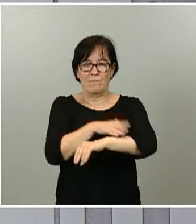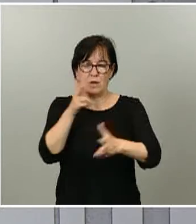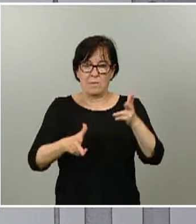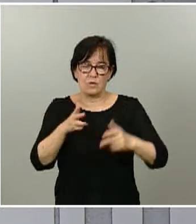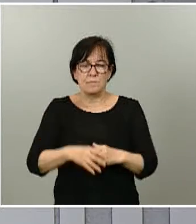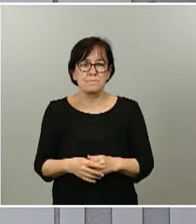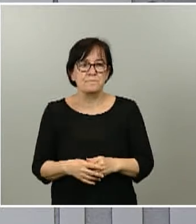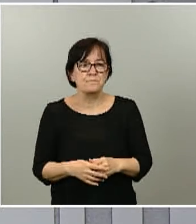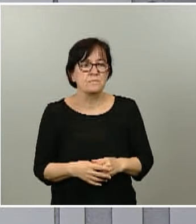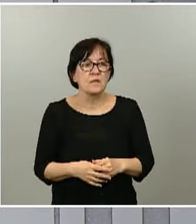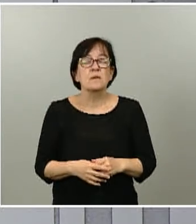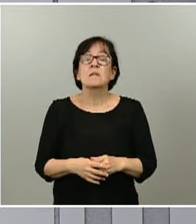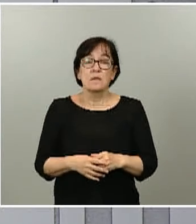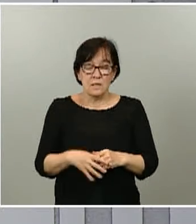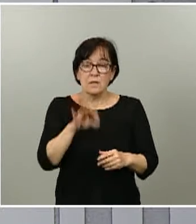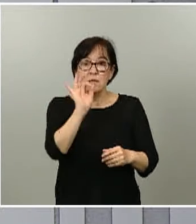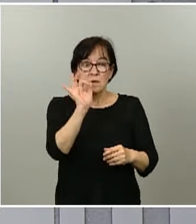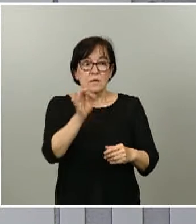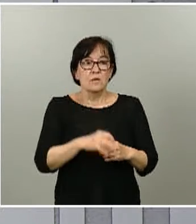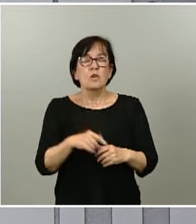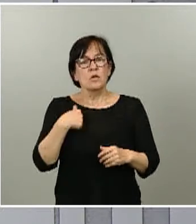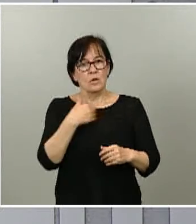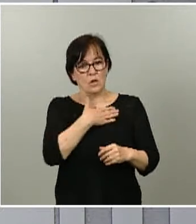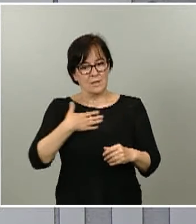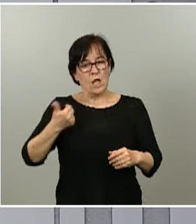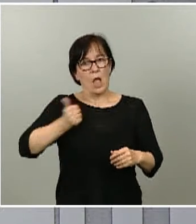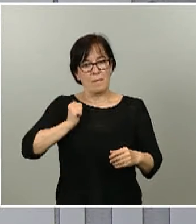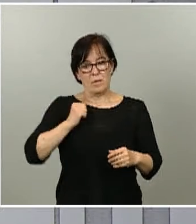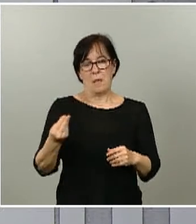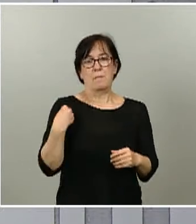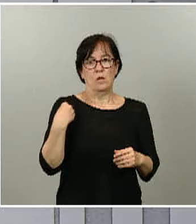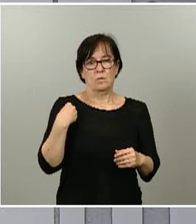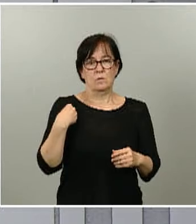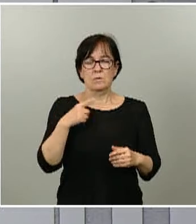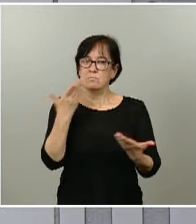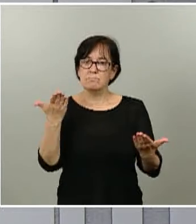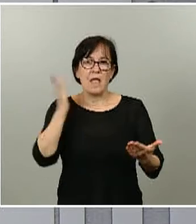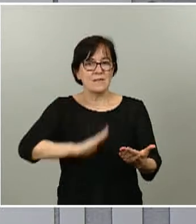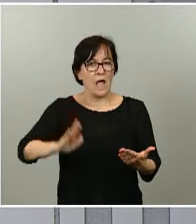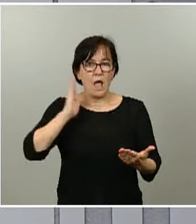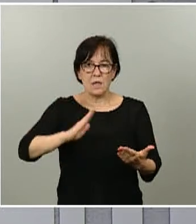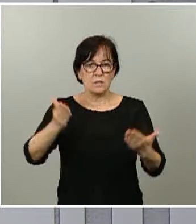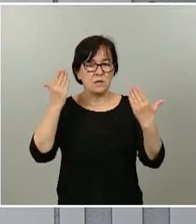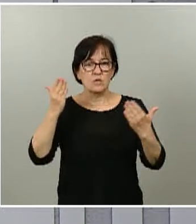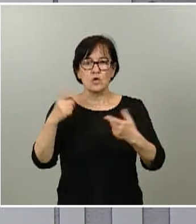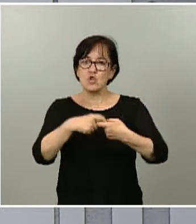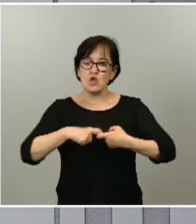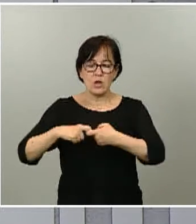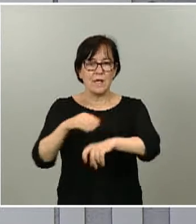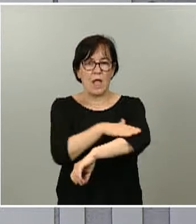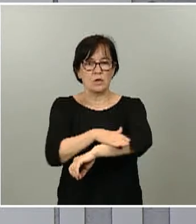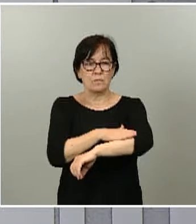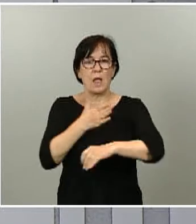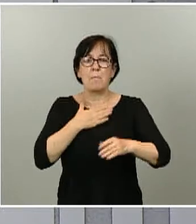Sí, muchas gracias y efectivamente, ¿no? Yo quiero aprovechar la pregunta para darle todo mi cariño, toda la solidaridad del Gobierno a mi